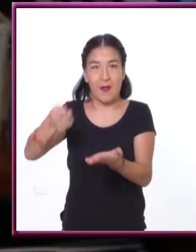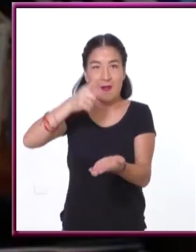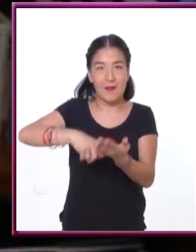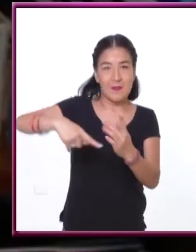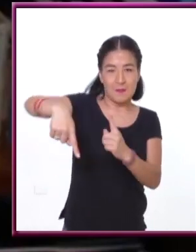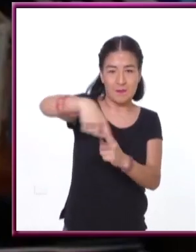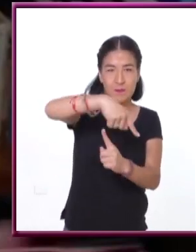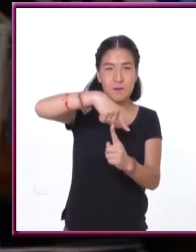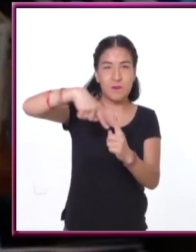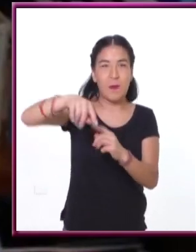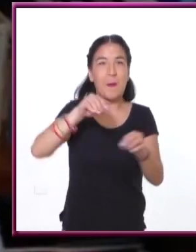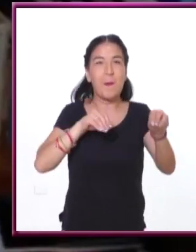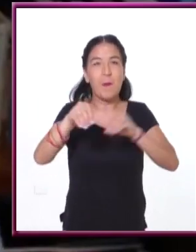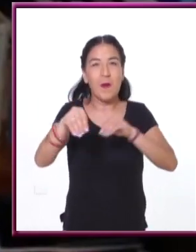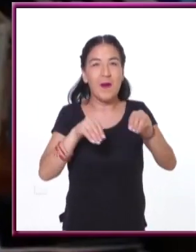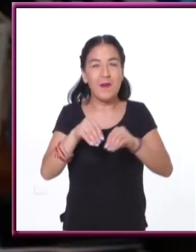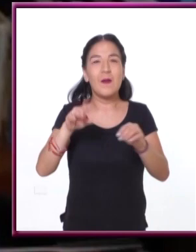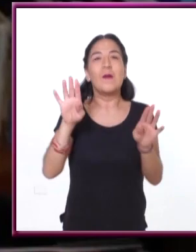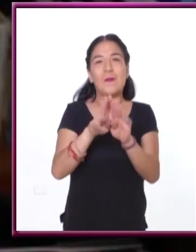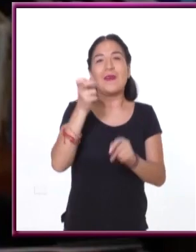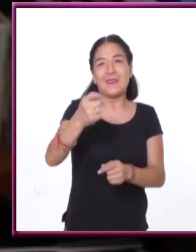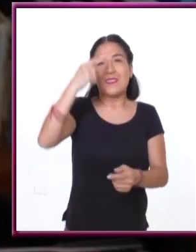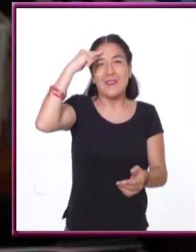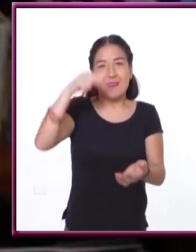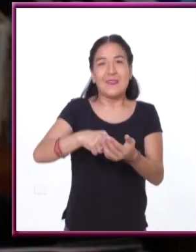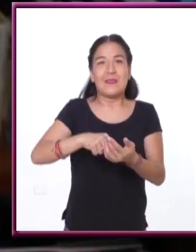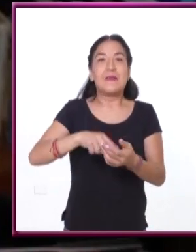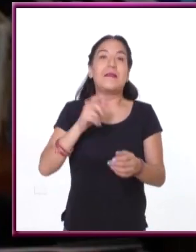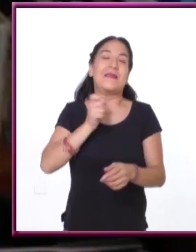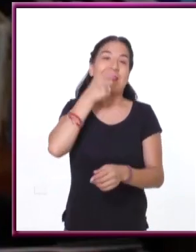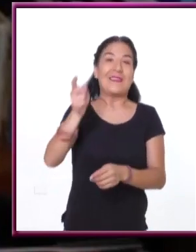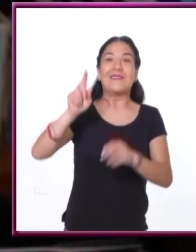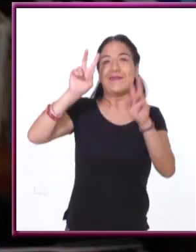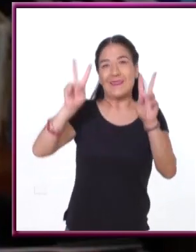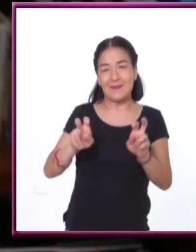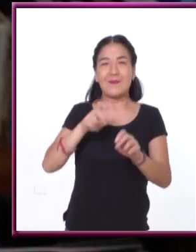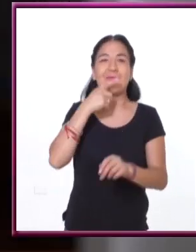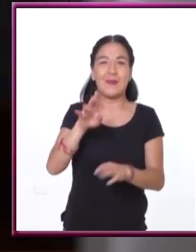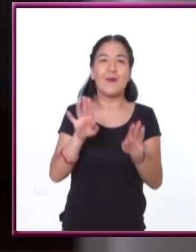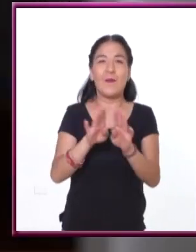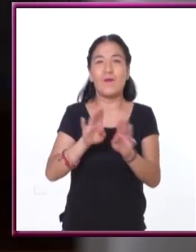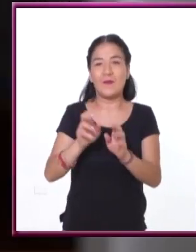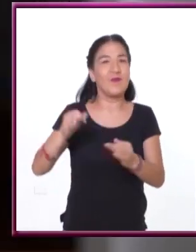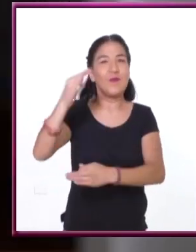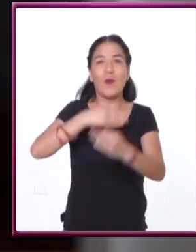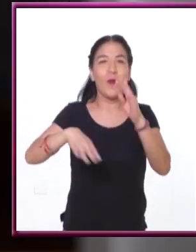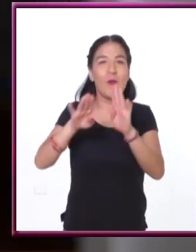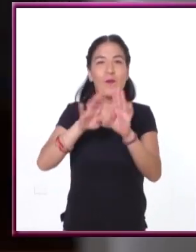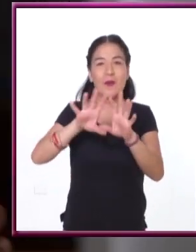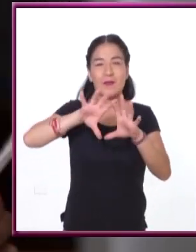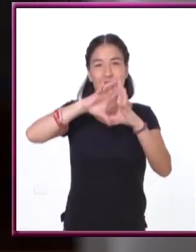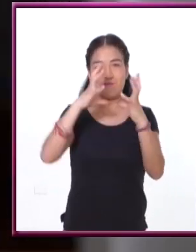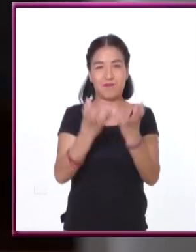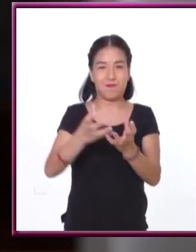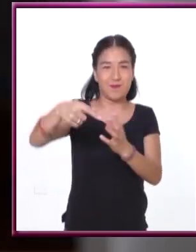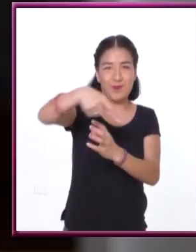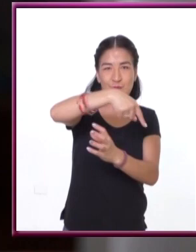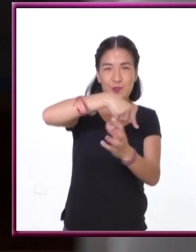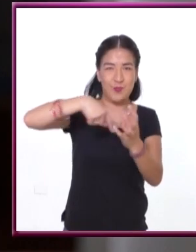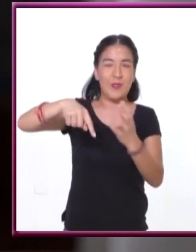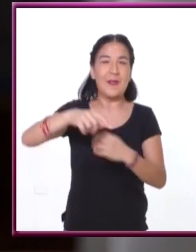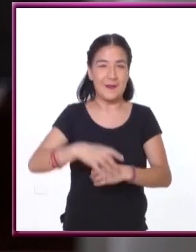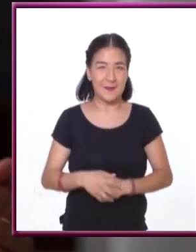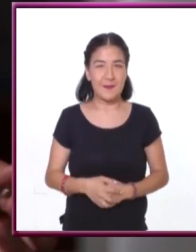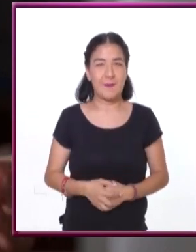Júpiter. Esto rompía con las creencias de la época que todo giraba alrededor de la Tierra. Doctora, en el momento en que Galileo